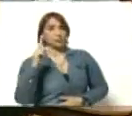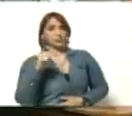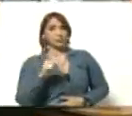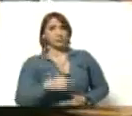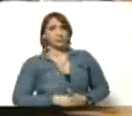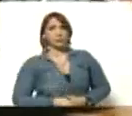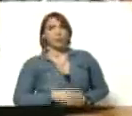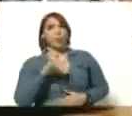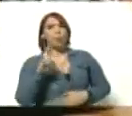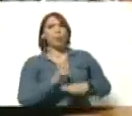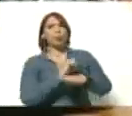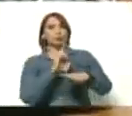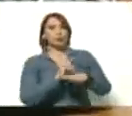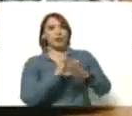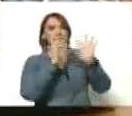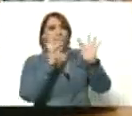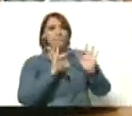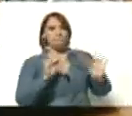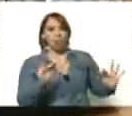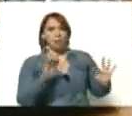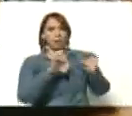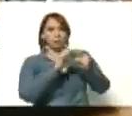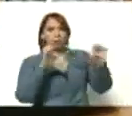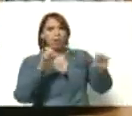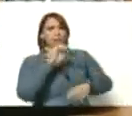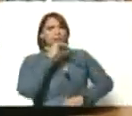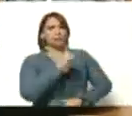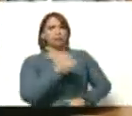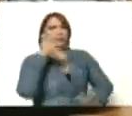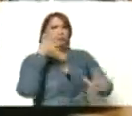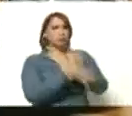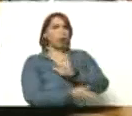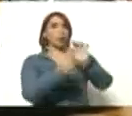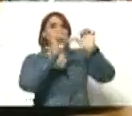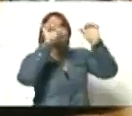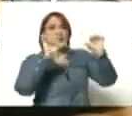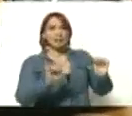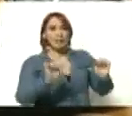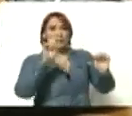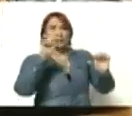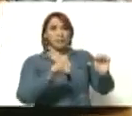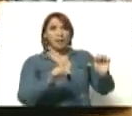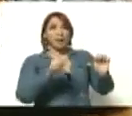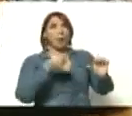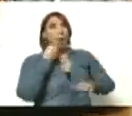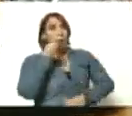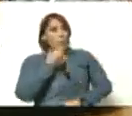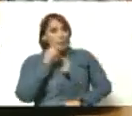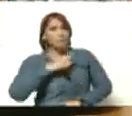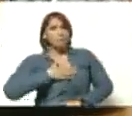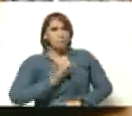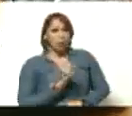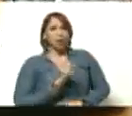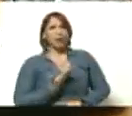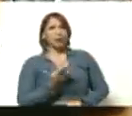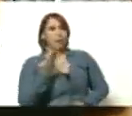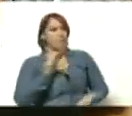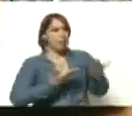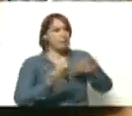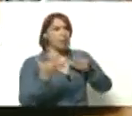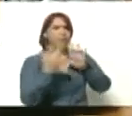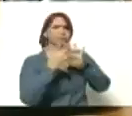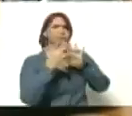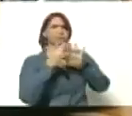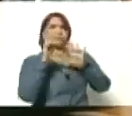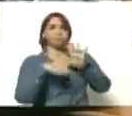forma educativa para informar todo este sistema, pues, y que los muchachos puedan interactuar. Entonces, bueno,